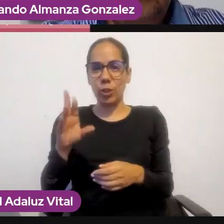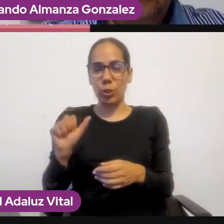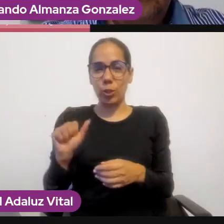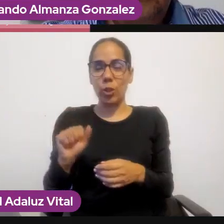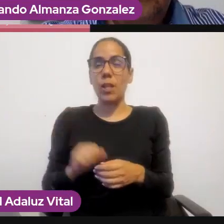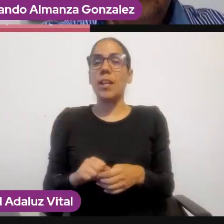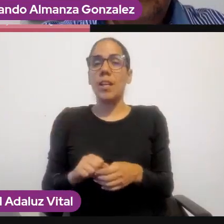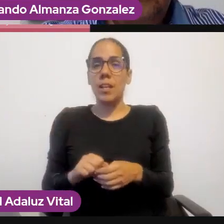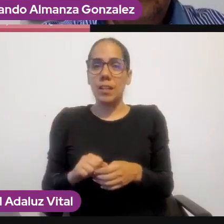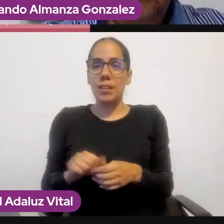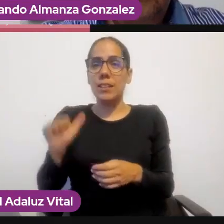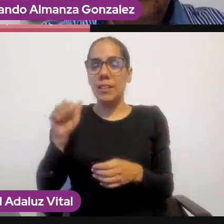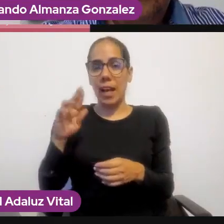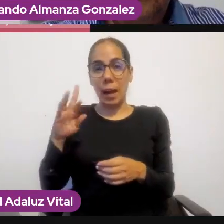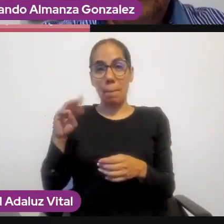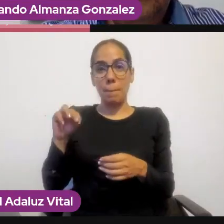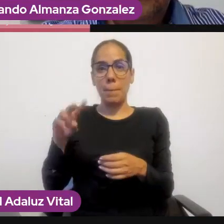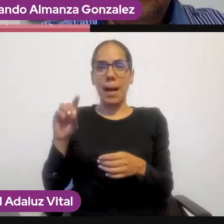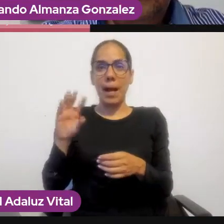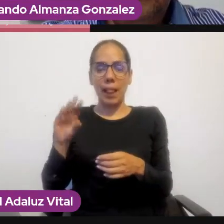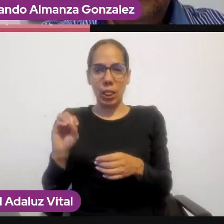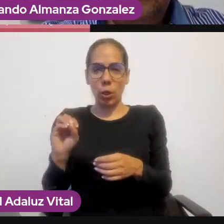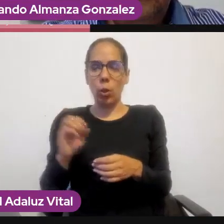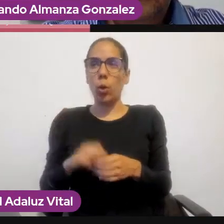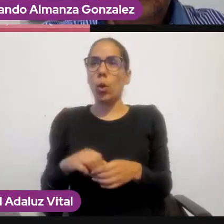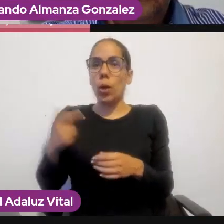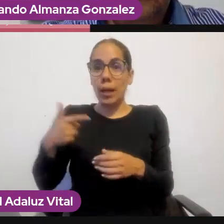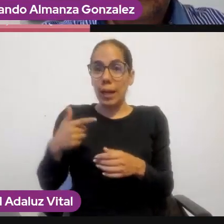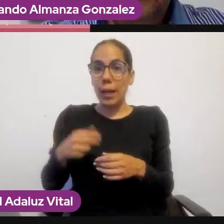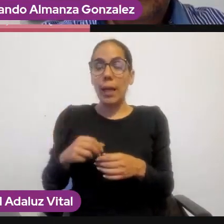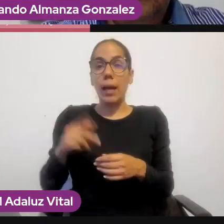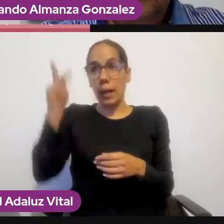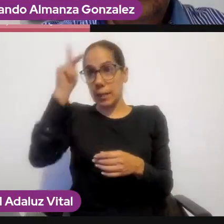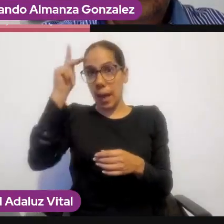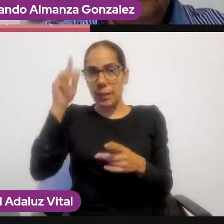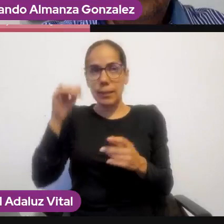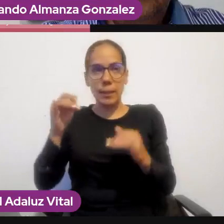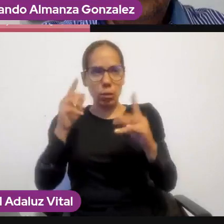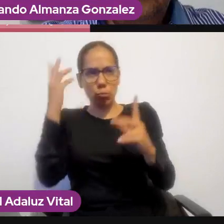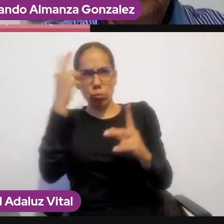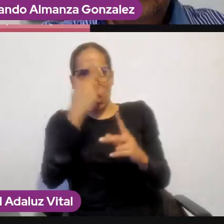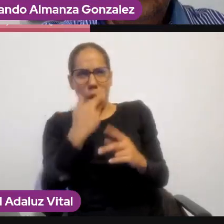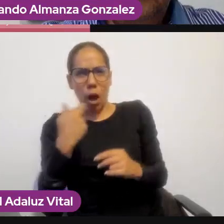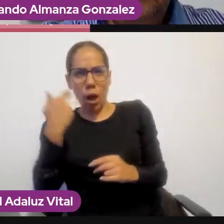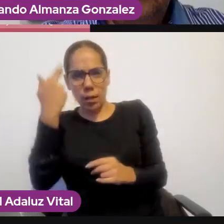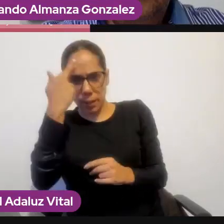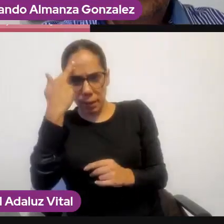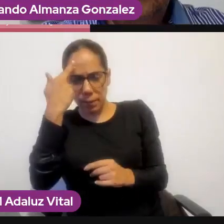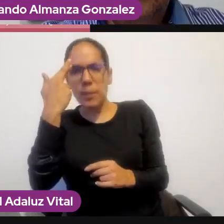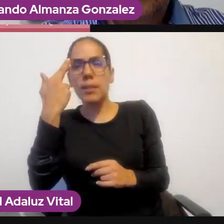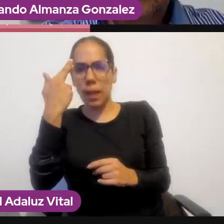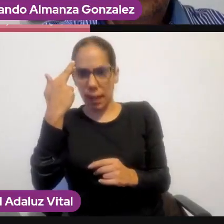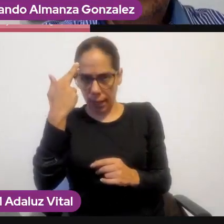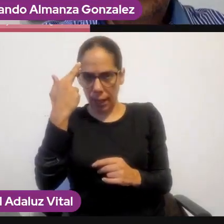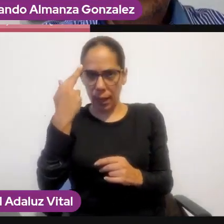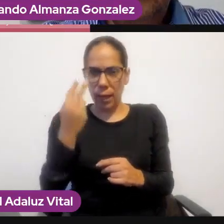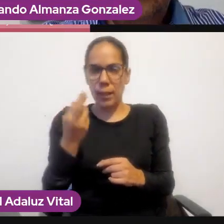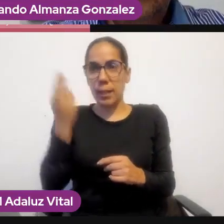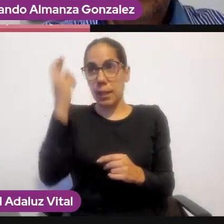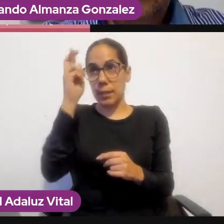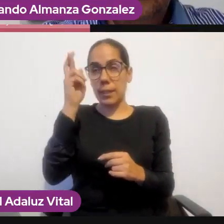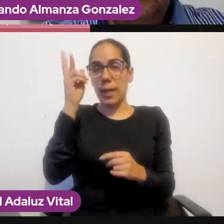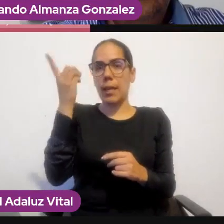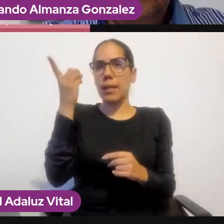Almanza González, psicoanalista. Y bueno, pues antes de cederle el uso de la voz, me permito